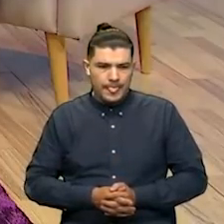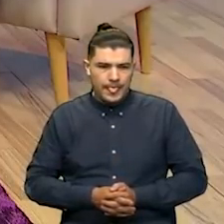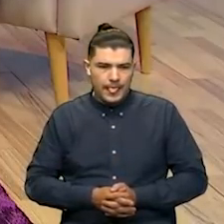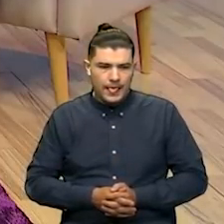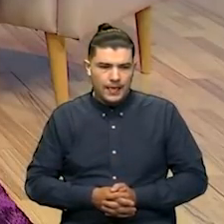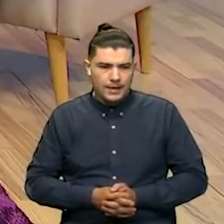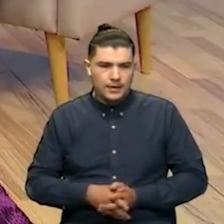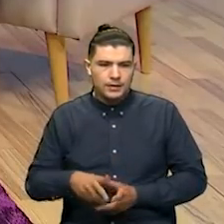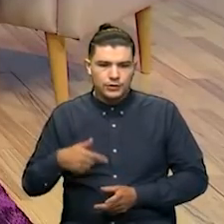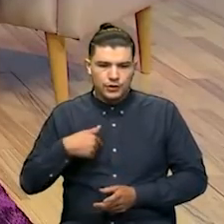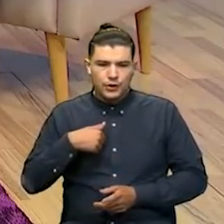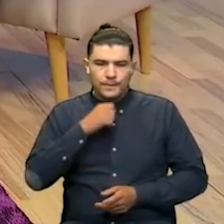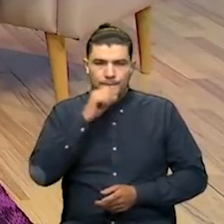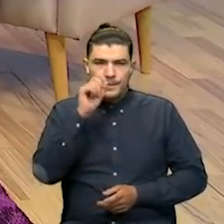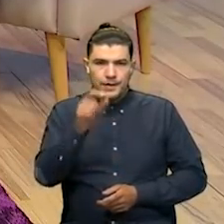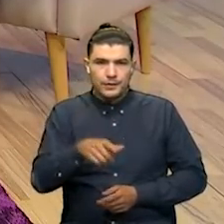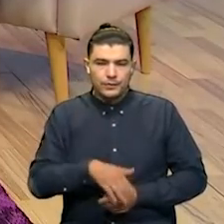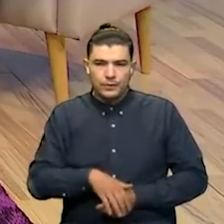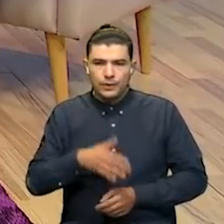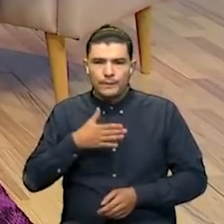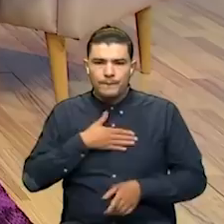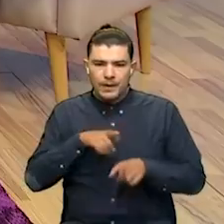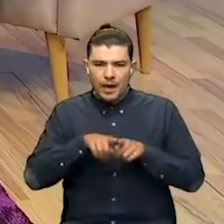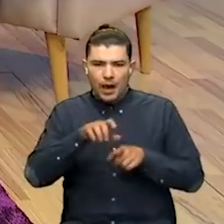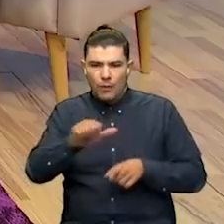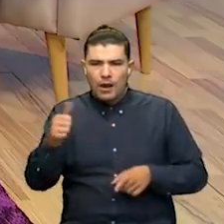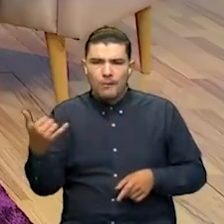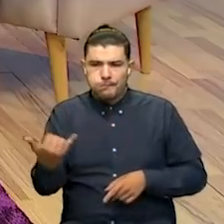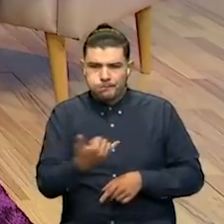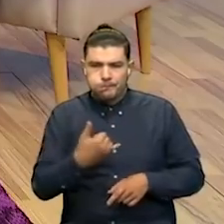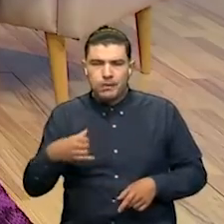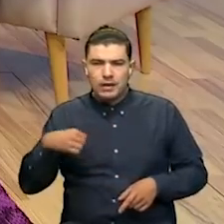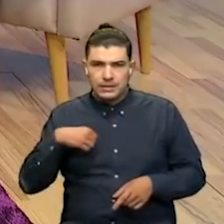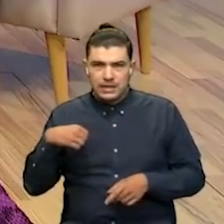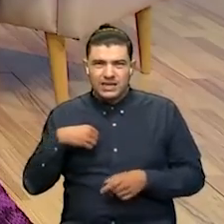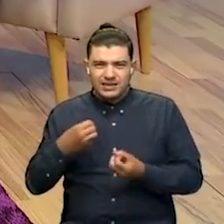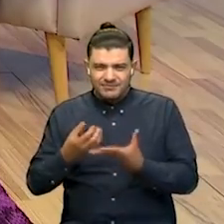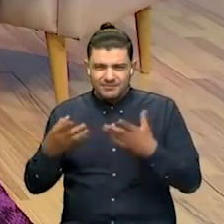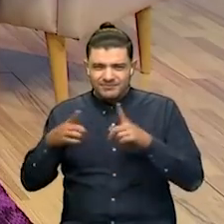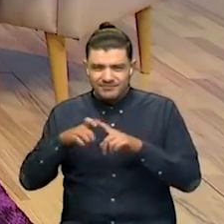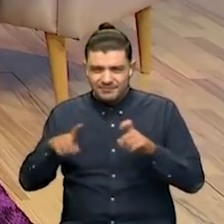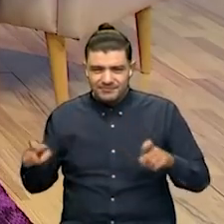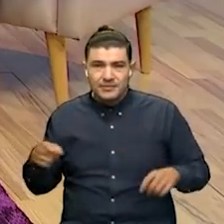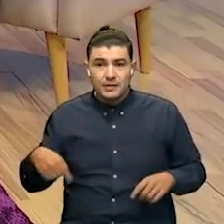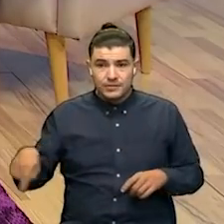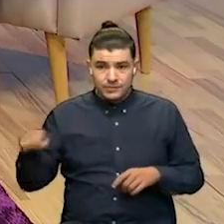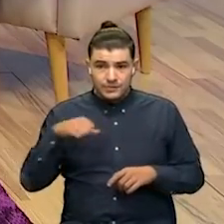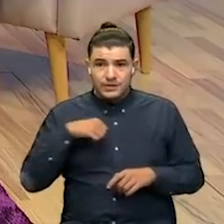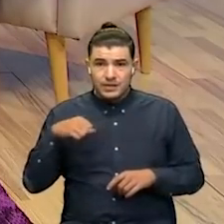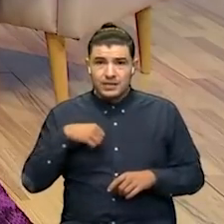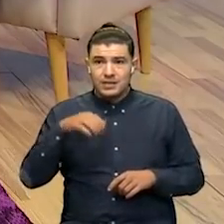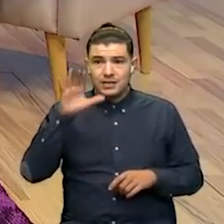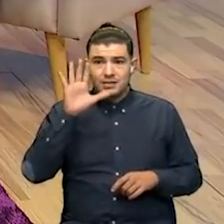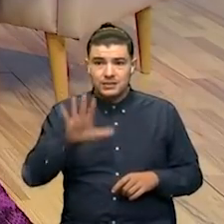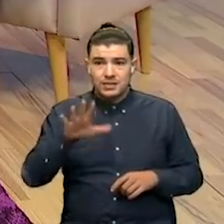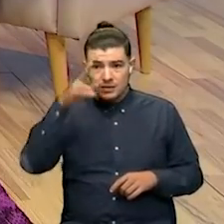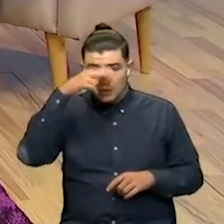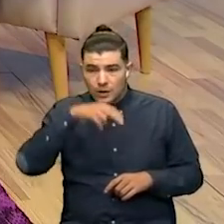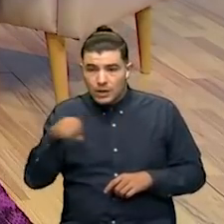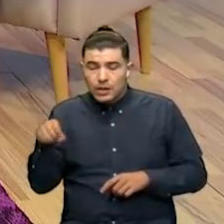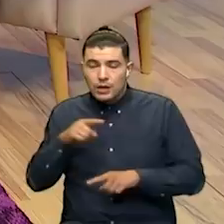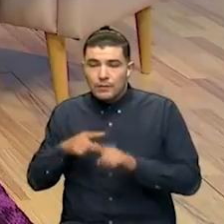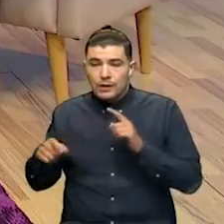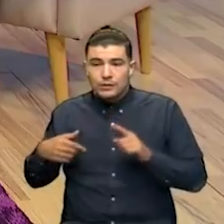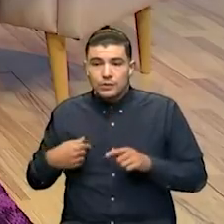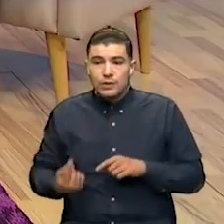Yo tengo una pregunta. Mi abuela tiene unos bienes, ella dejó unos bienes. Ella tiene 5 hijos. Pero yo fui la única que